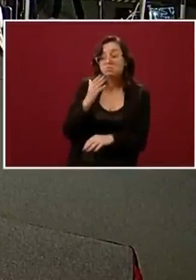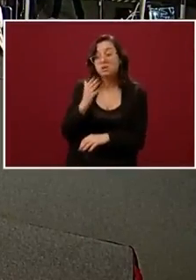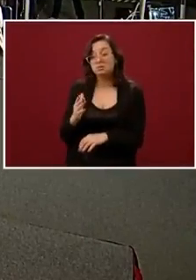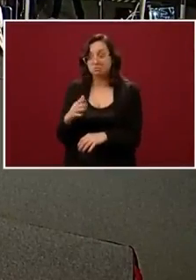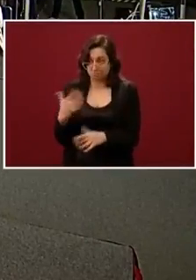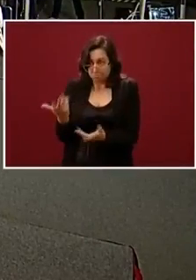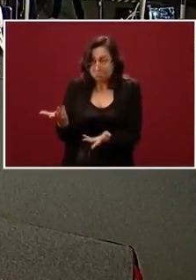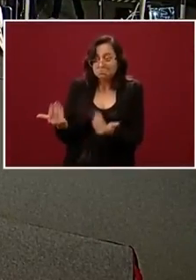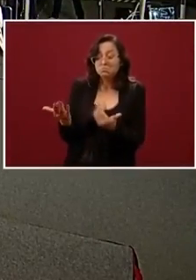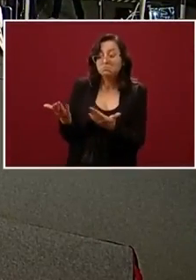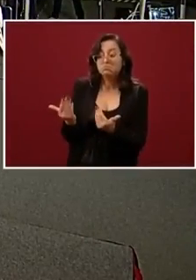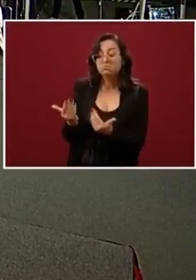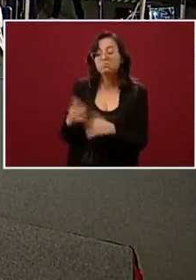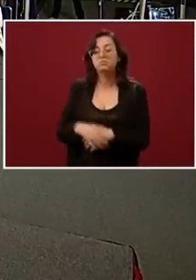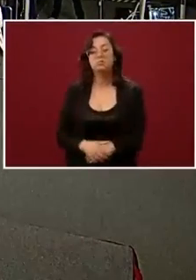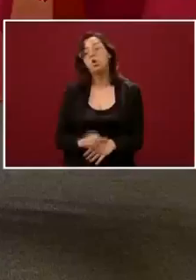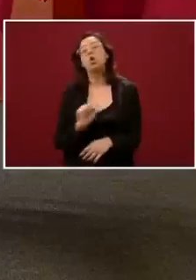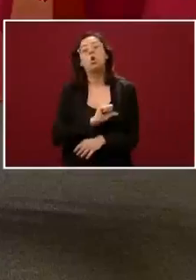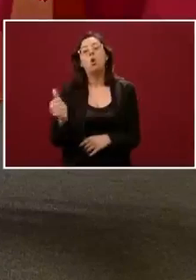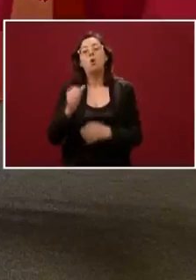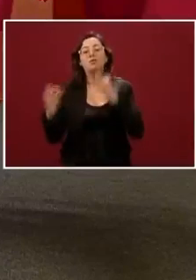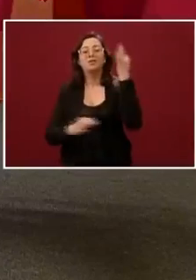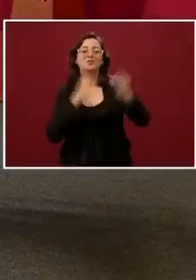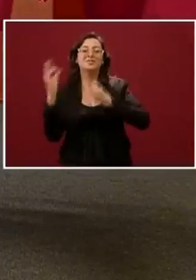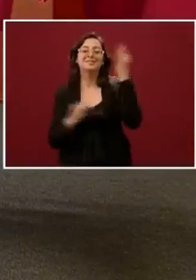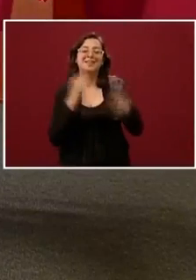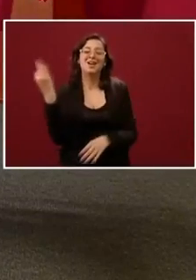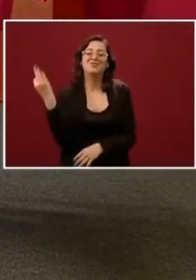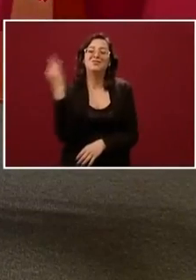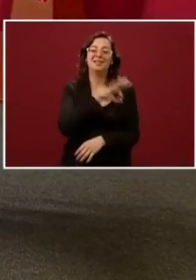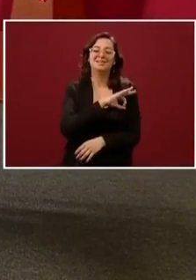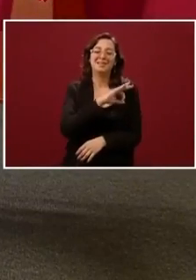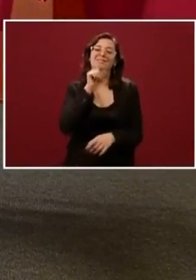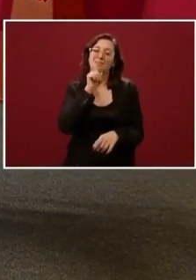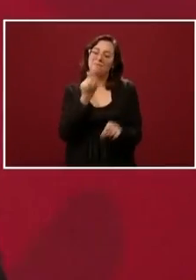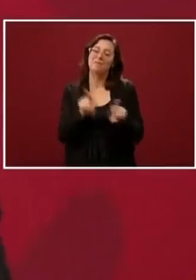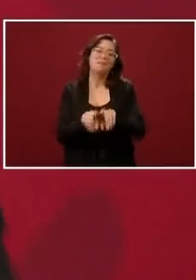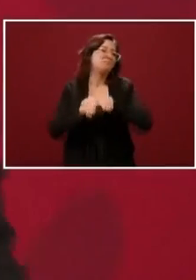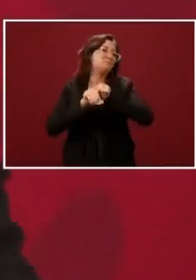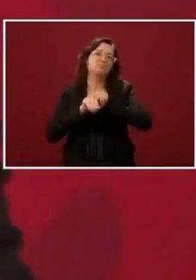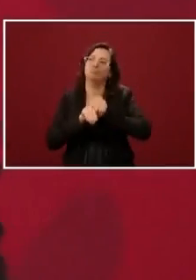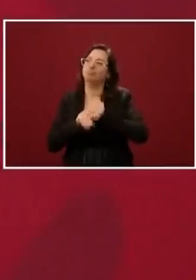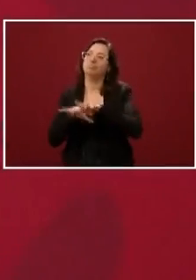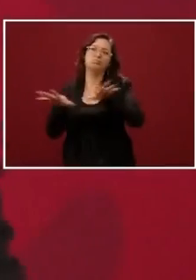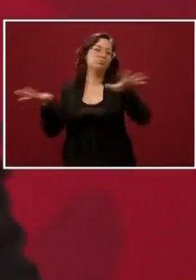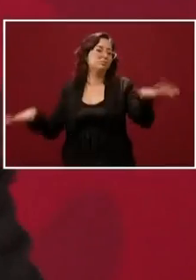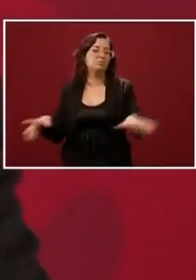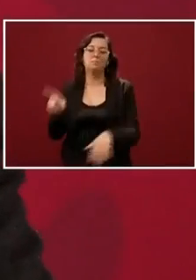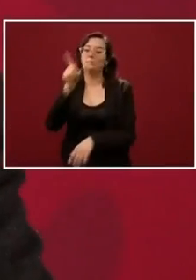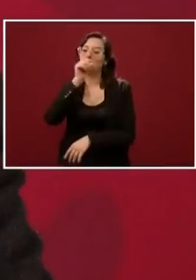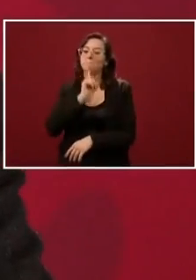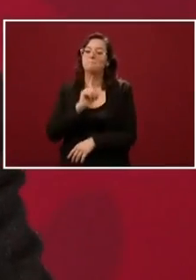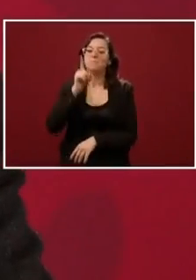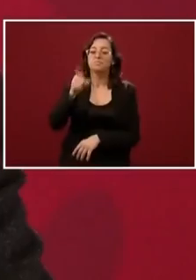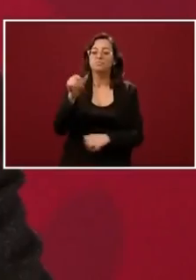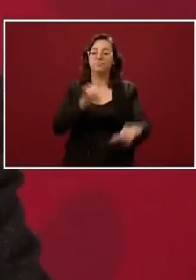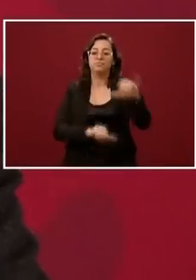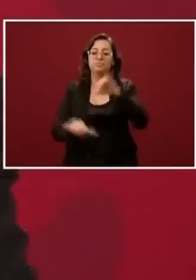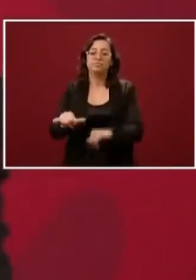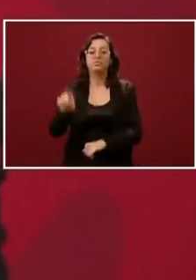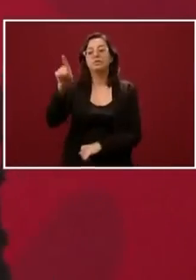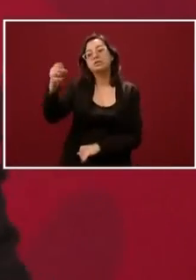confusas, también hoy circuló una fichita que hablaba de un laboratorio que presuntamente estaría en las Lomas